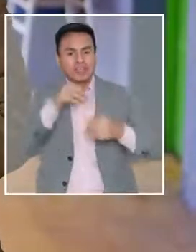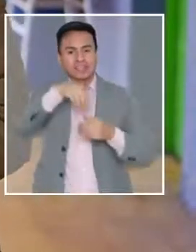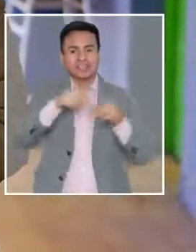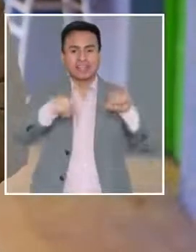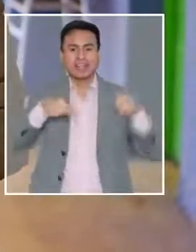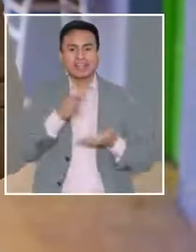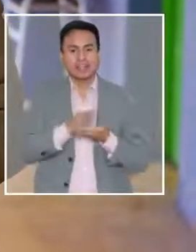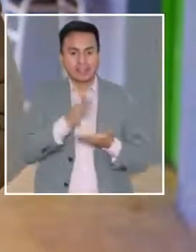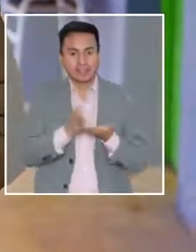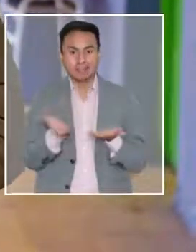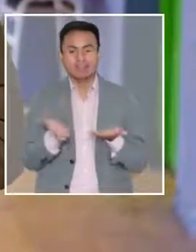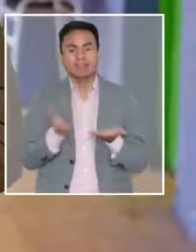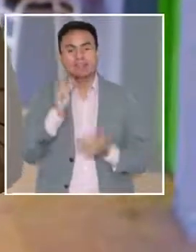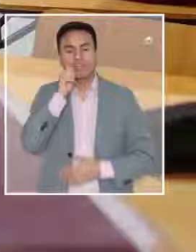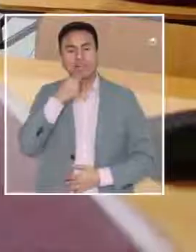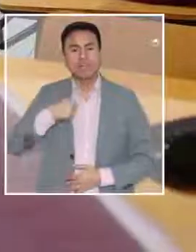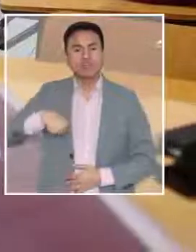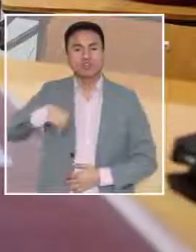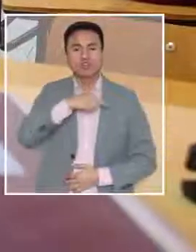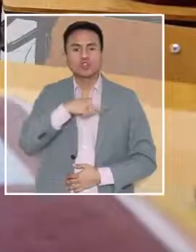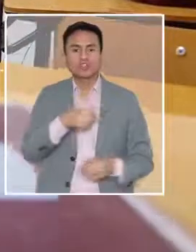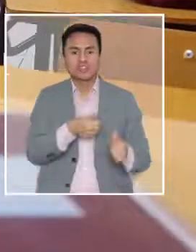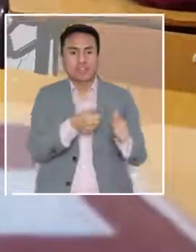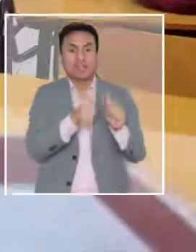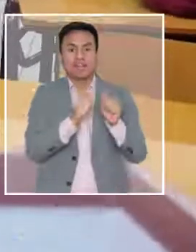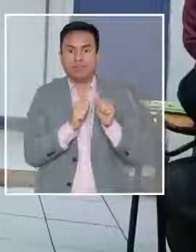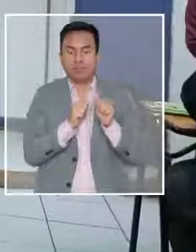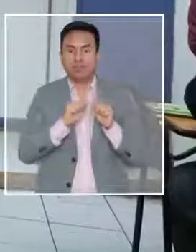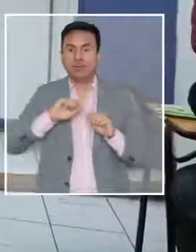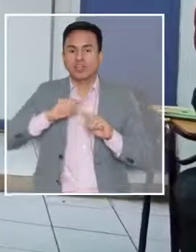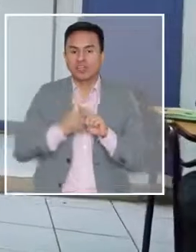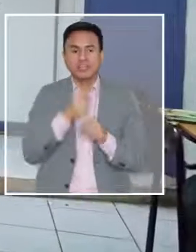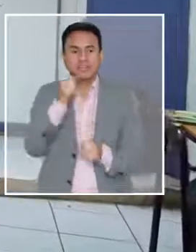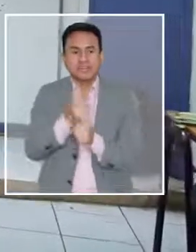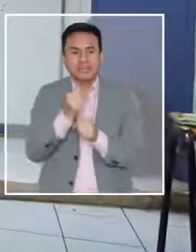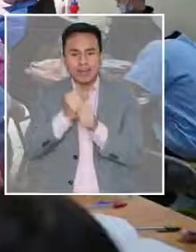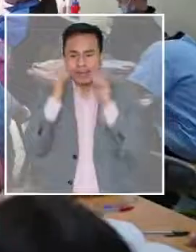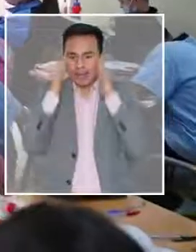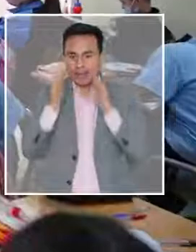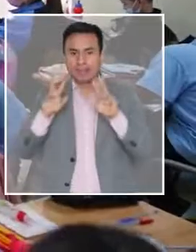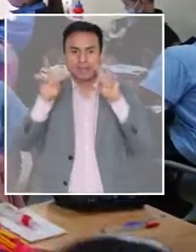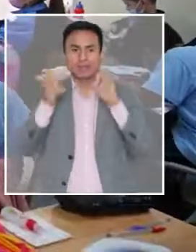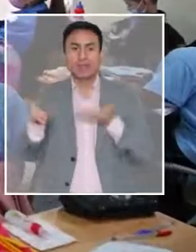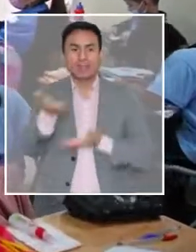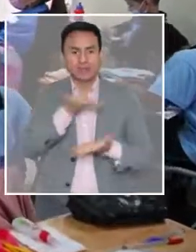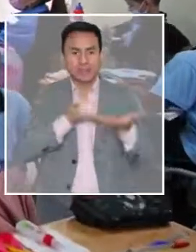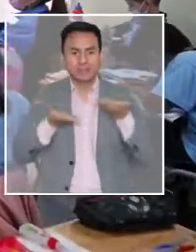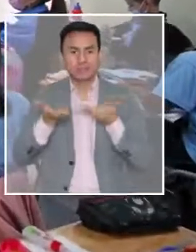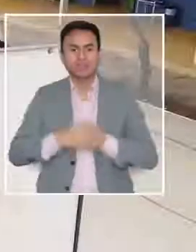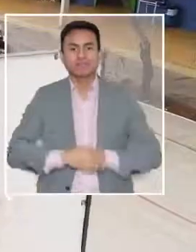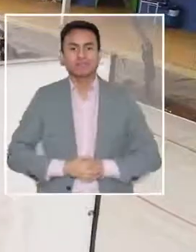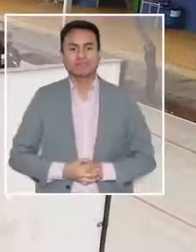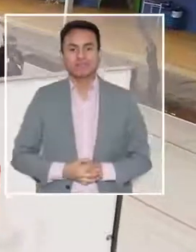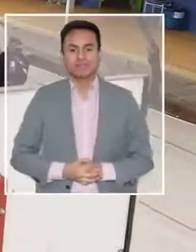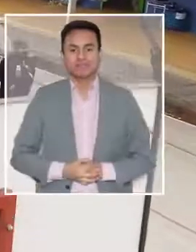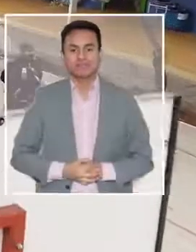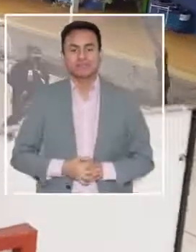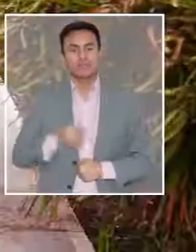de una comunidad, dentro de una sala de clase, nos lleva a nosotros al desafío de volver a trabajar en temas